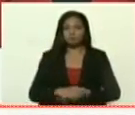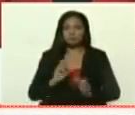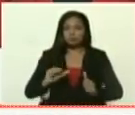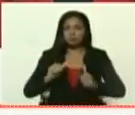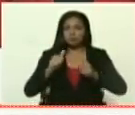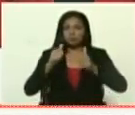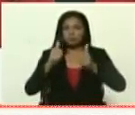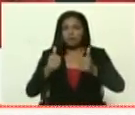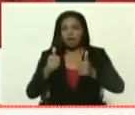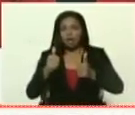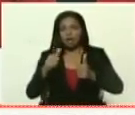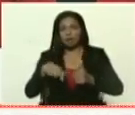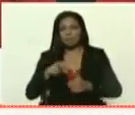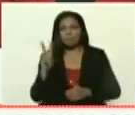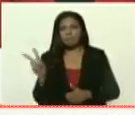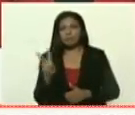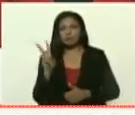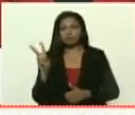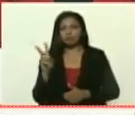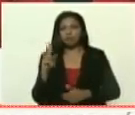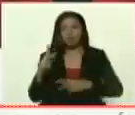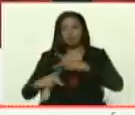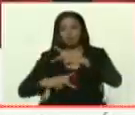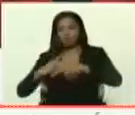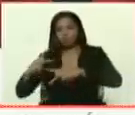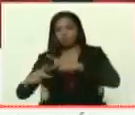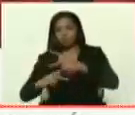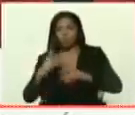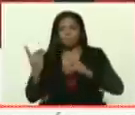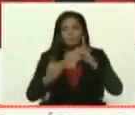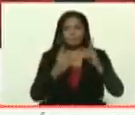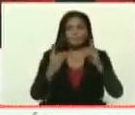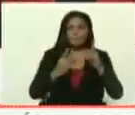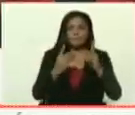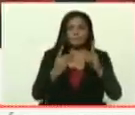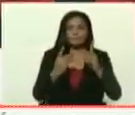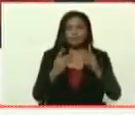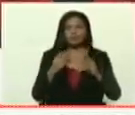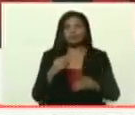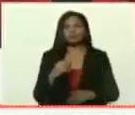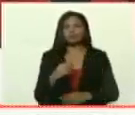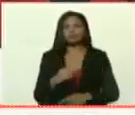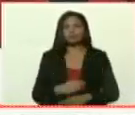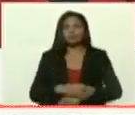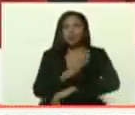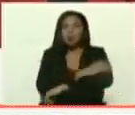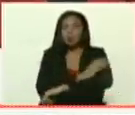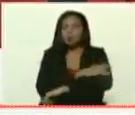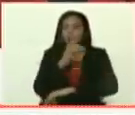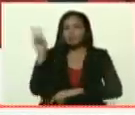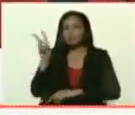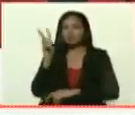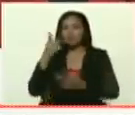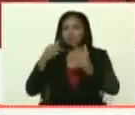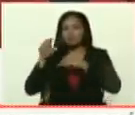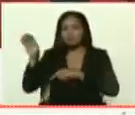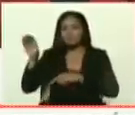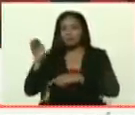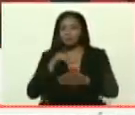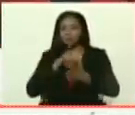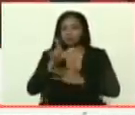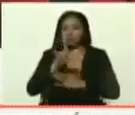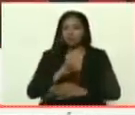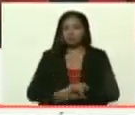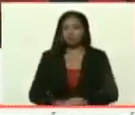arrancado el proceso de diálogo con la oposición venezolana, con